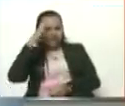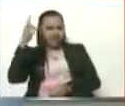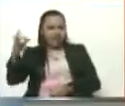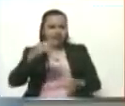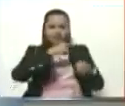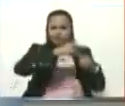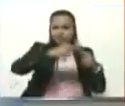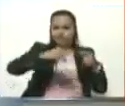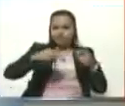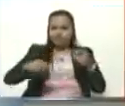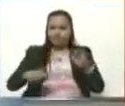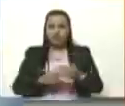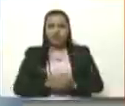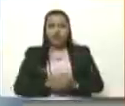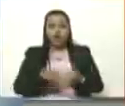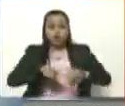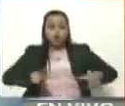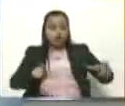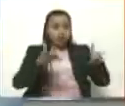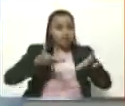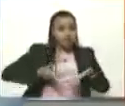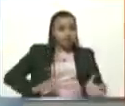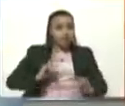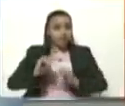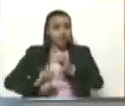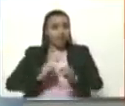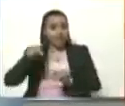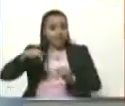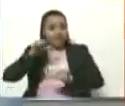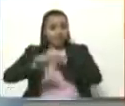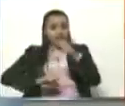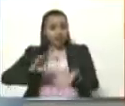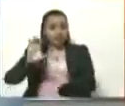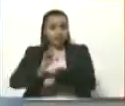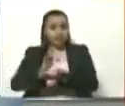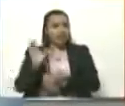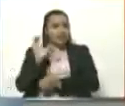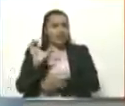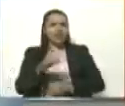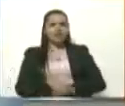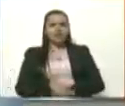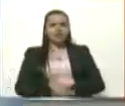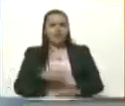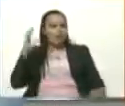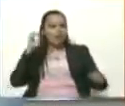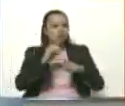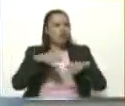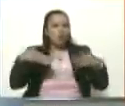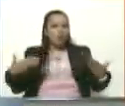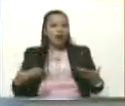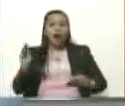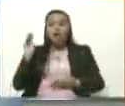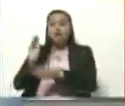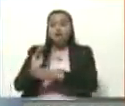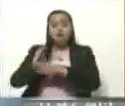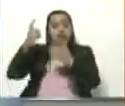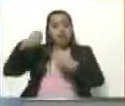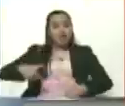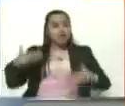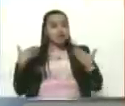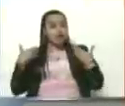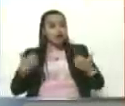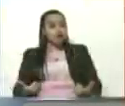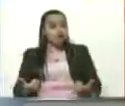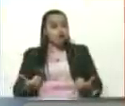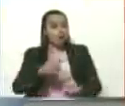distintas maternidades y hospitales del área metropolitana de caracas con la finalidad de resguardar la salud e